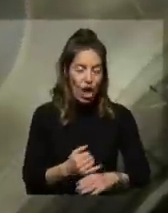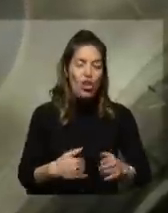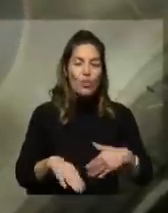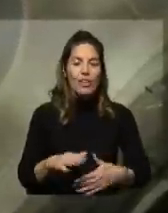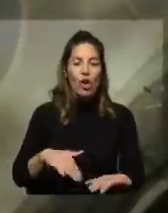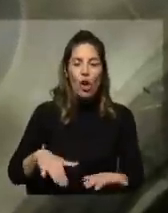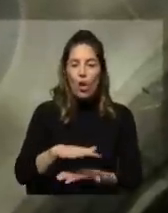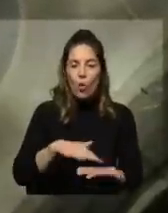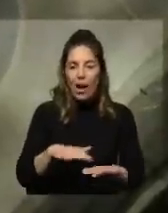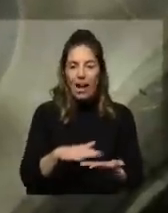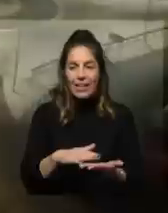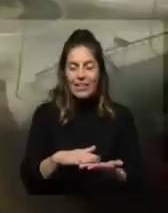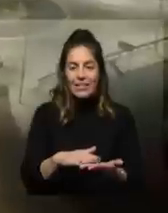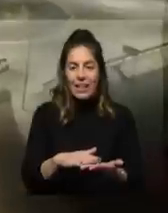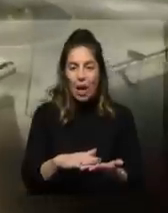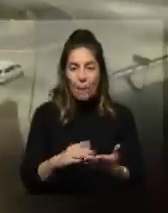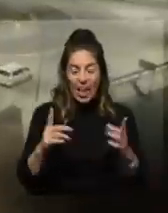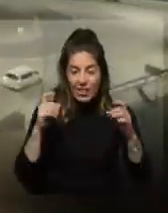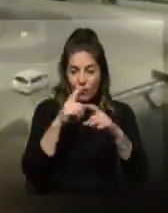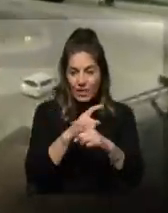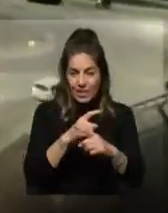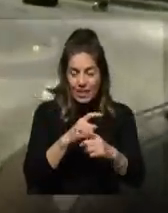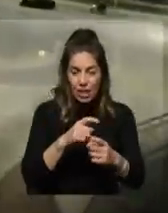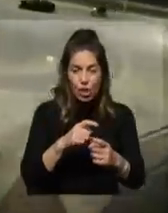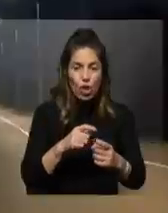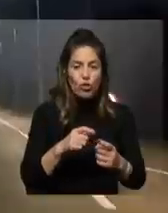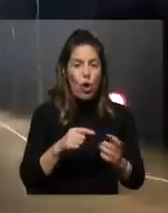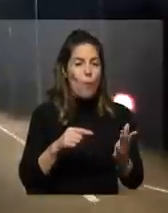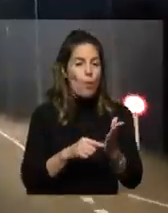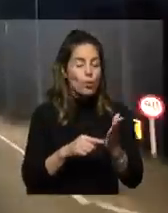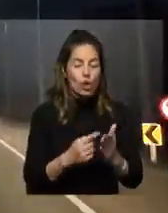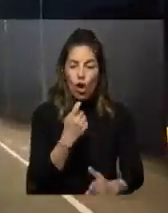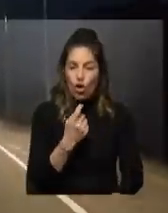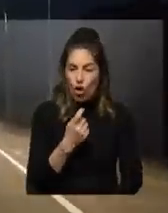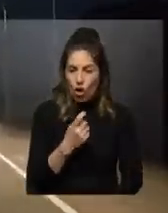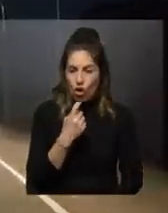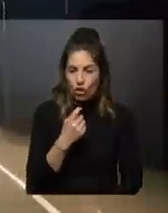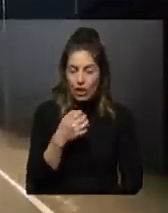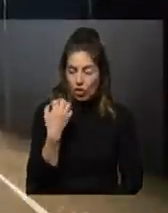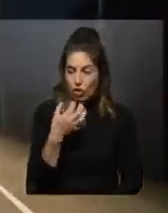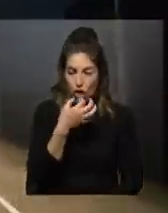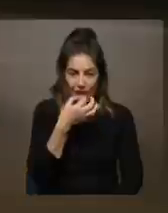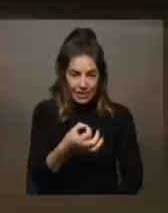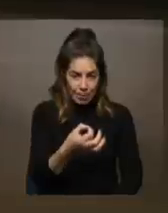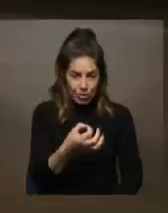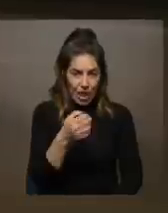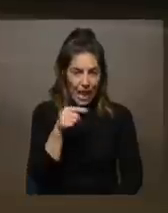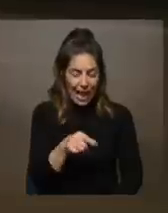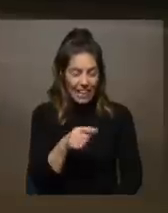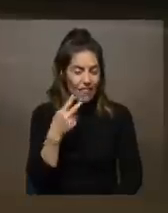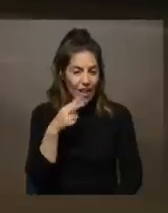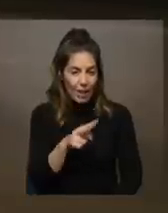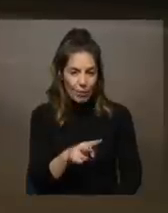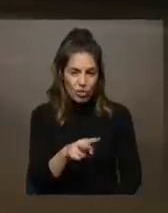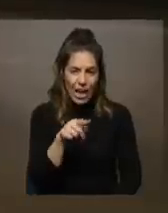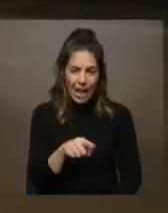se daban los los puntos rojos que le llamamos nosotros de nuestro departamento de sinatran donde veíamos